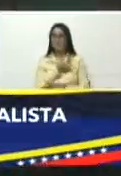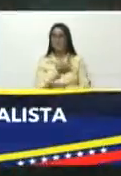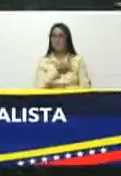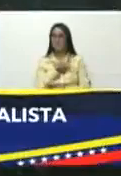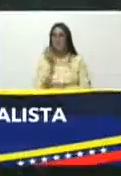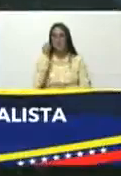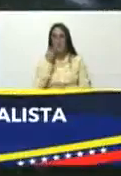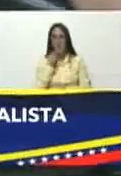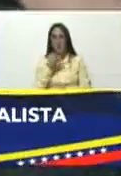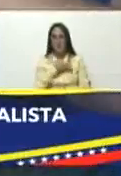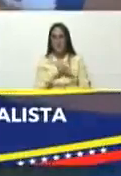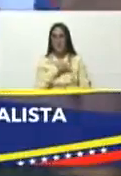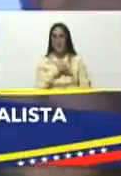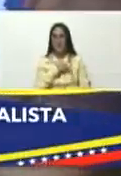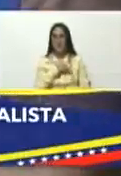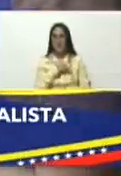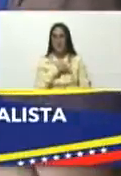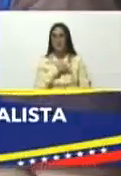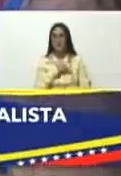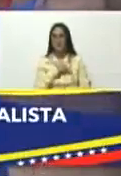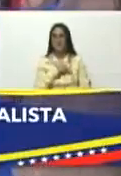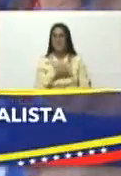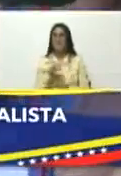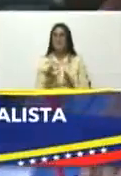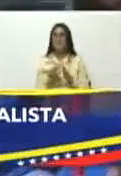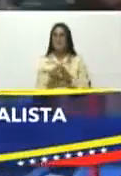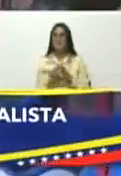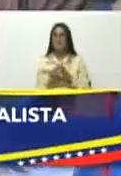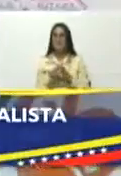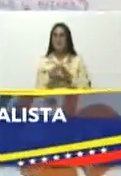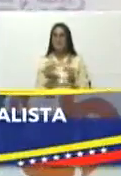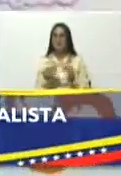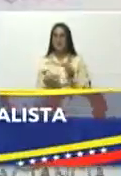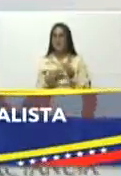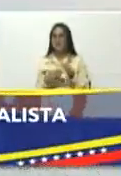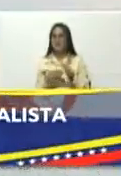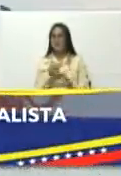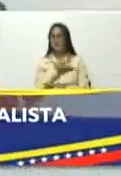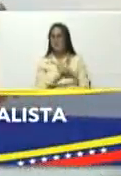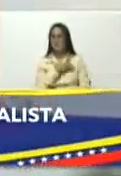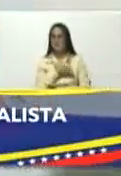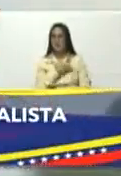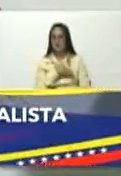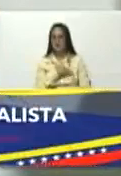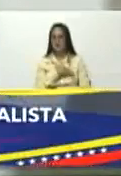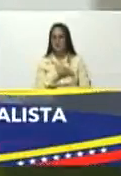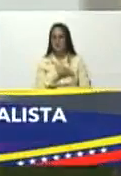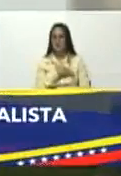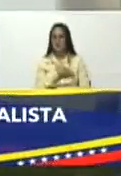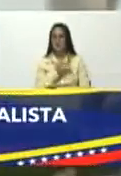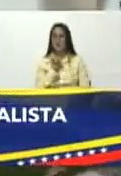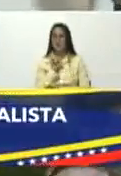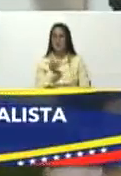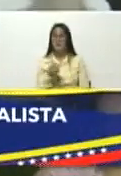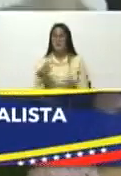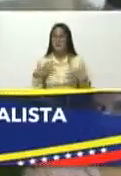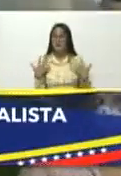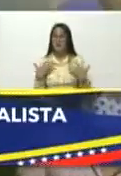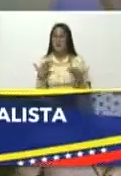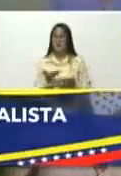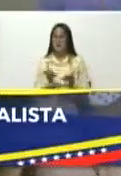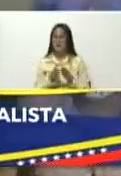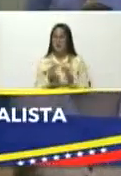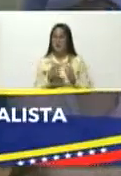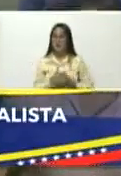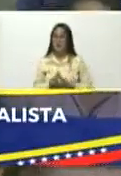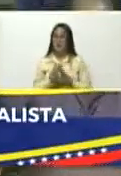Sucre, están todas en el punto y círculo de esta base de misiones. Además de ello, para alegría de todas las